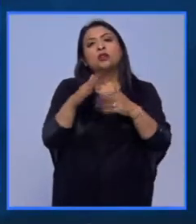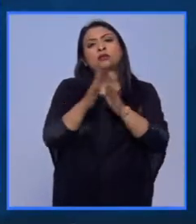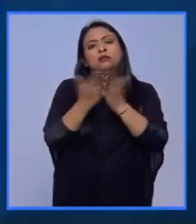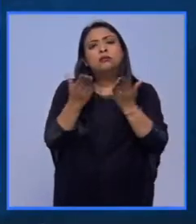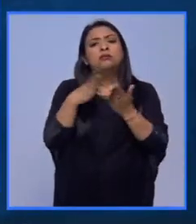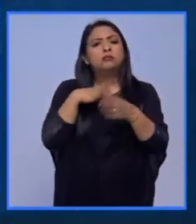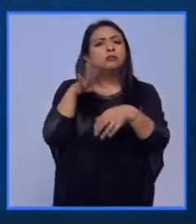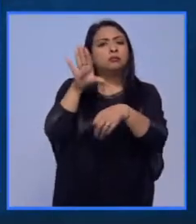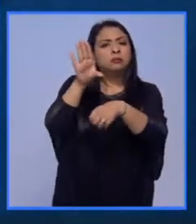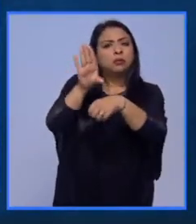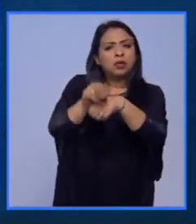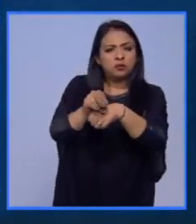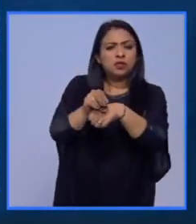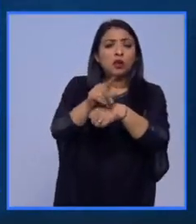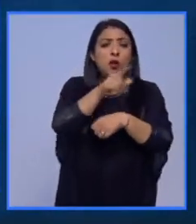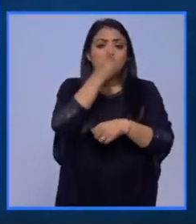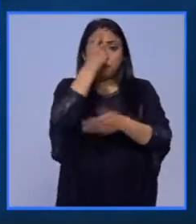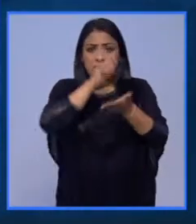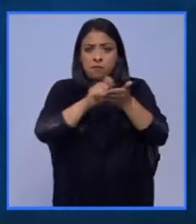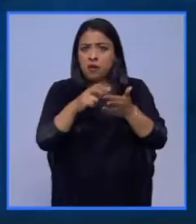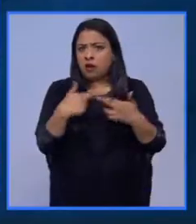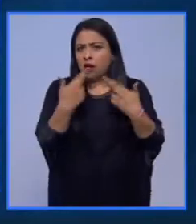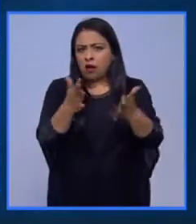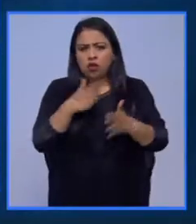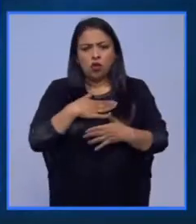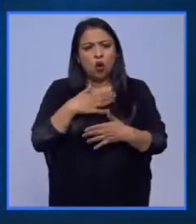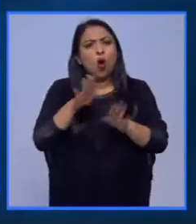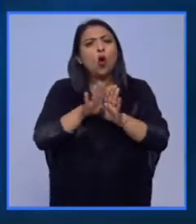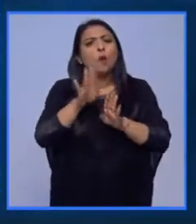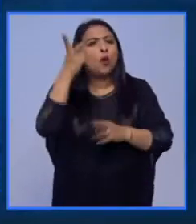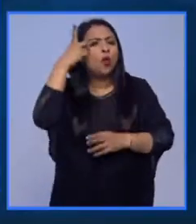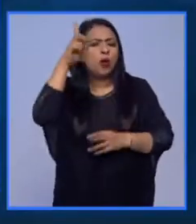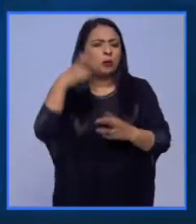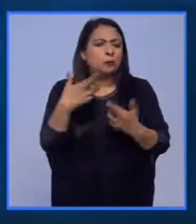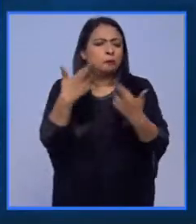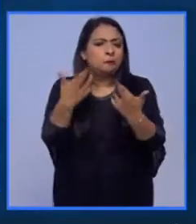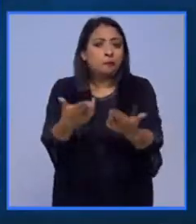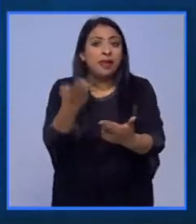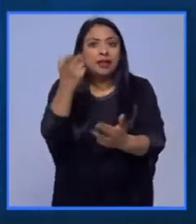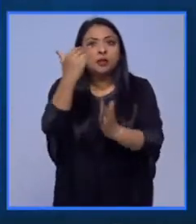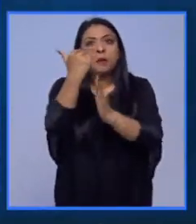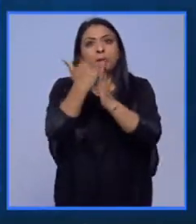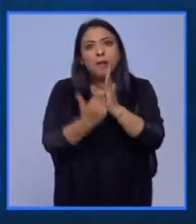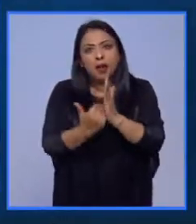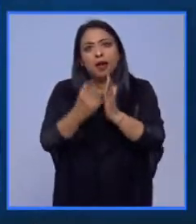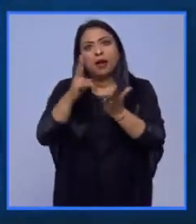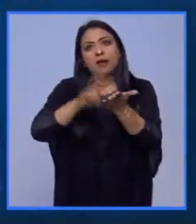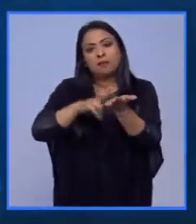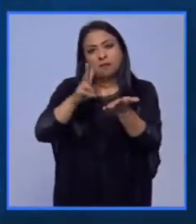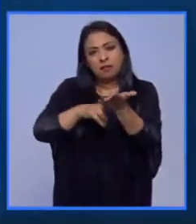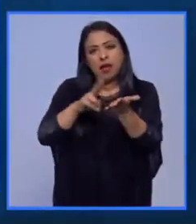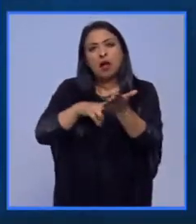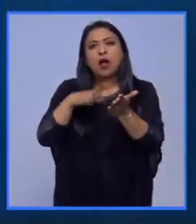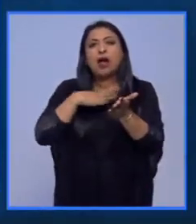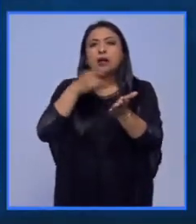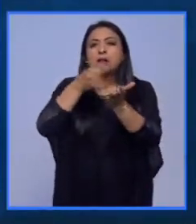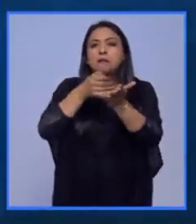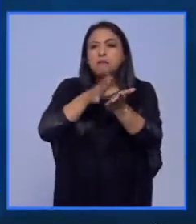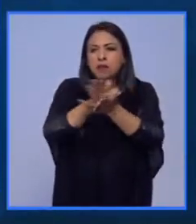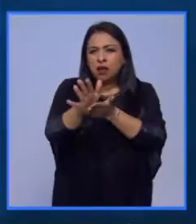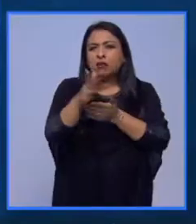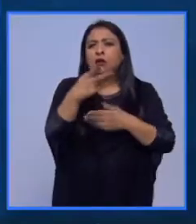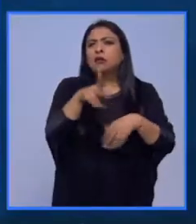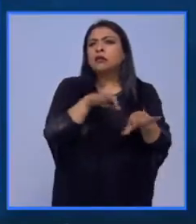permiso, porque los autores regalan sus derechos, y entonces eso nos baja los precios, y hay una imprenta que trabaja a